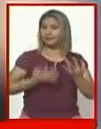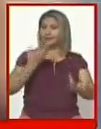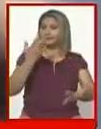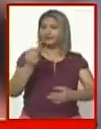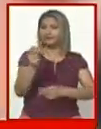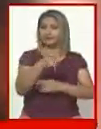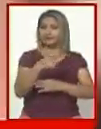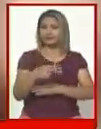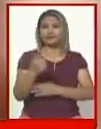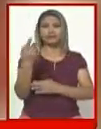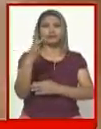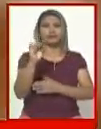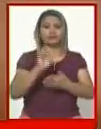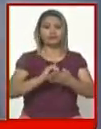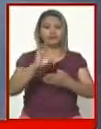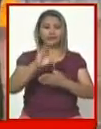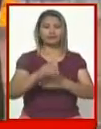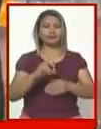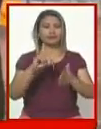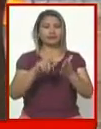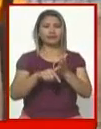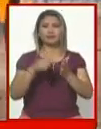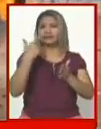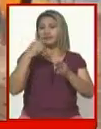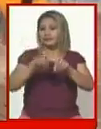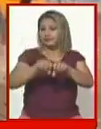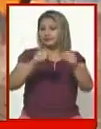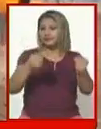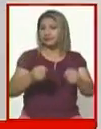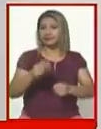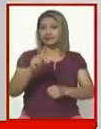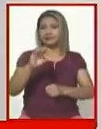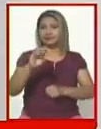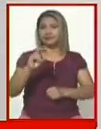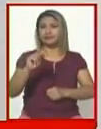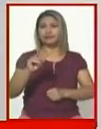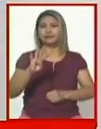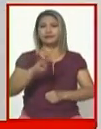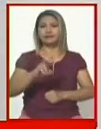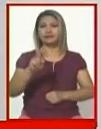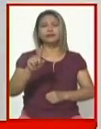quemaduras en Villamonte el 18 de octubre tras la ruptura del gasoducto. Dionisio